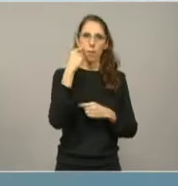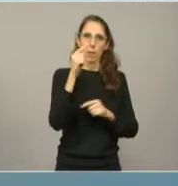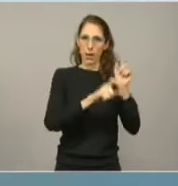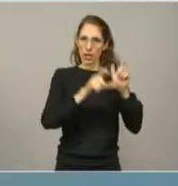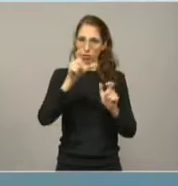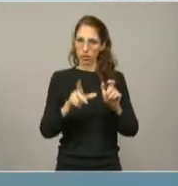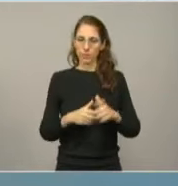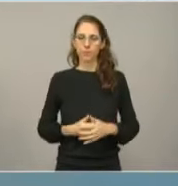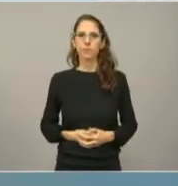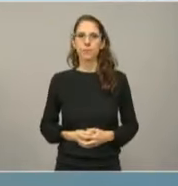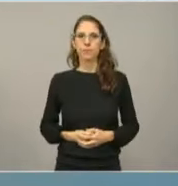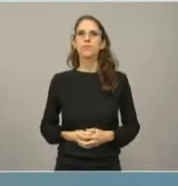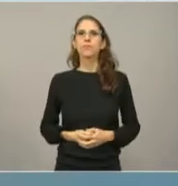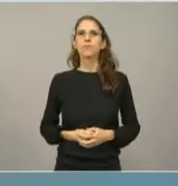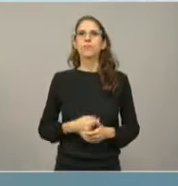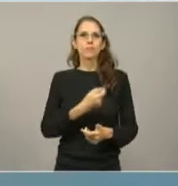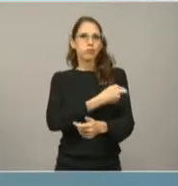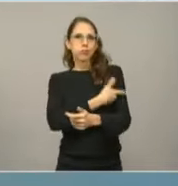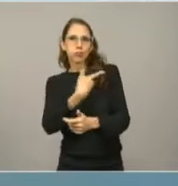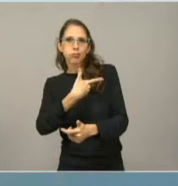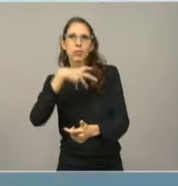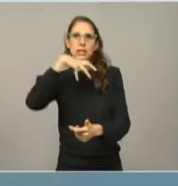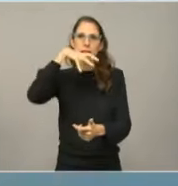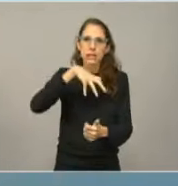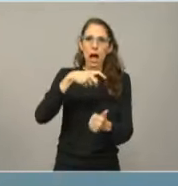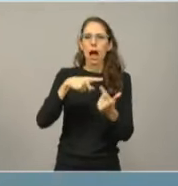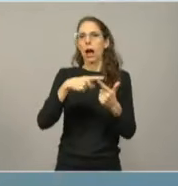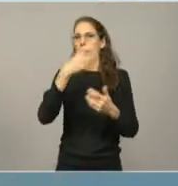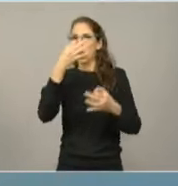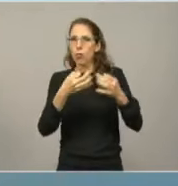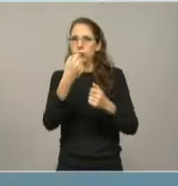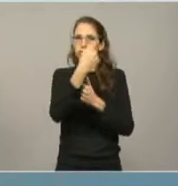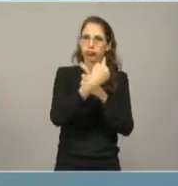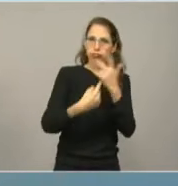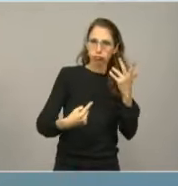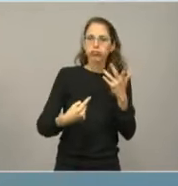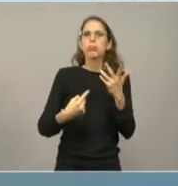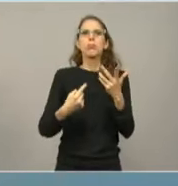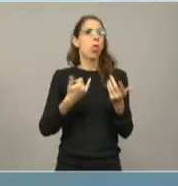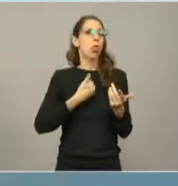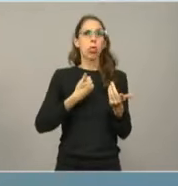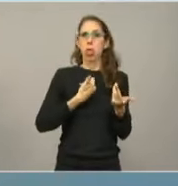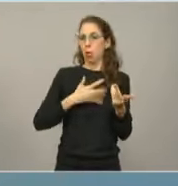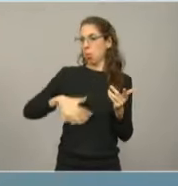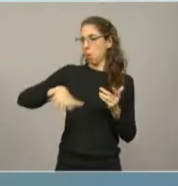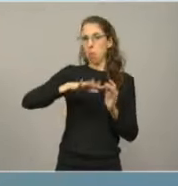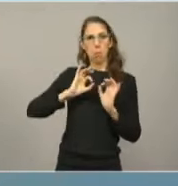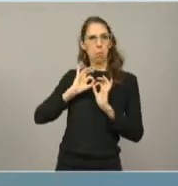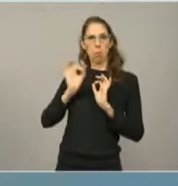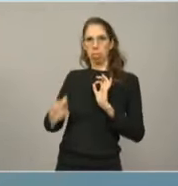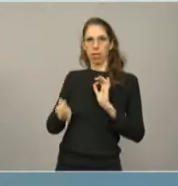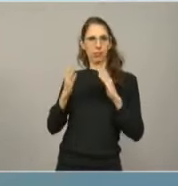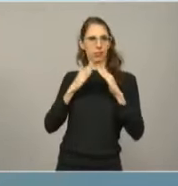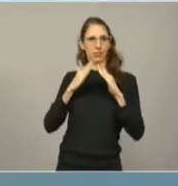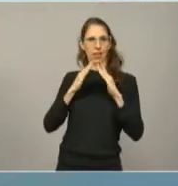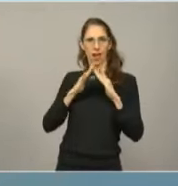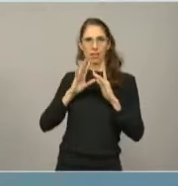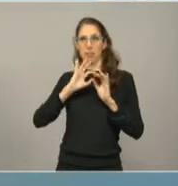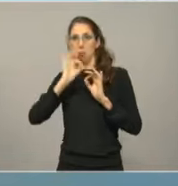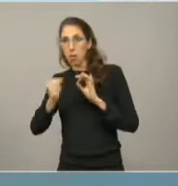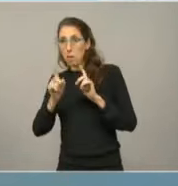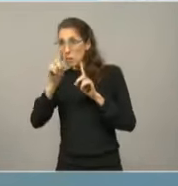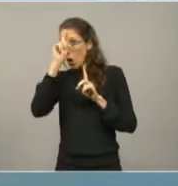personas estudios de laboratorio como vemos acá también se pueden realizar en su enorme mayoría en el mismo lugar donde donde se